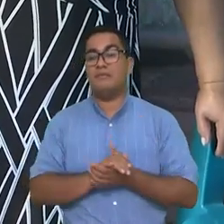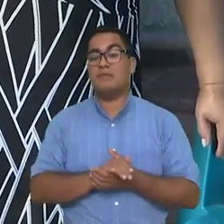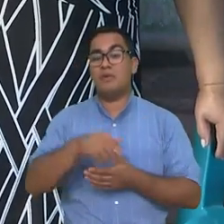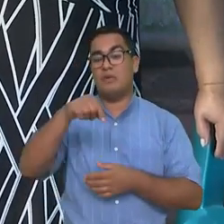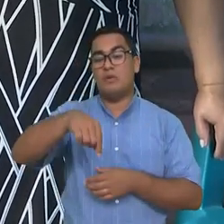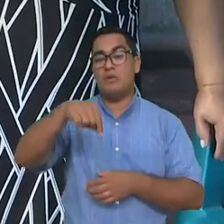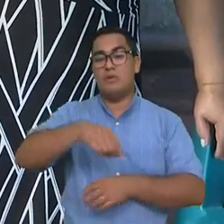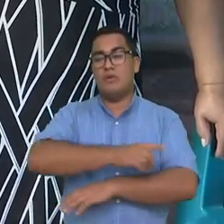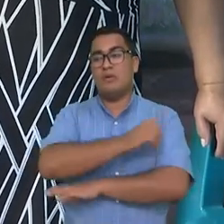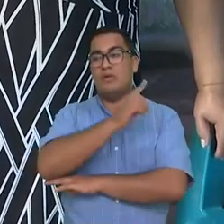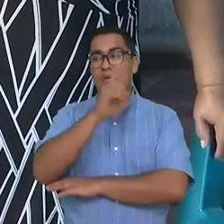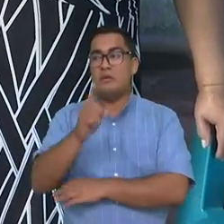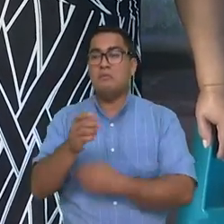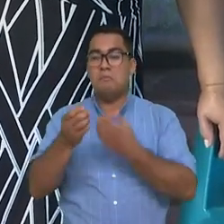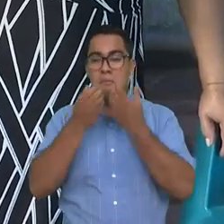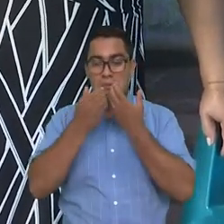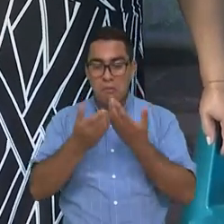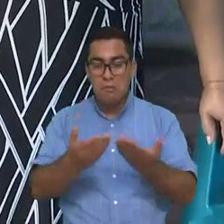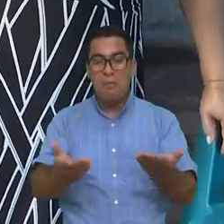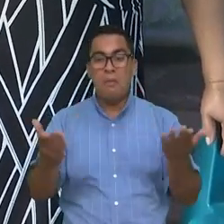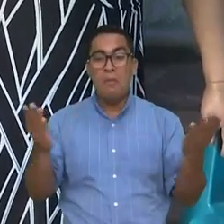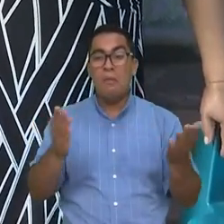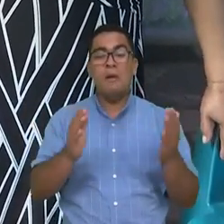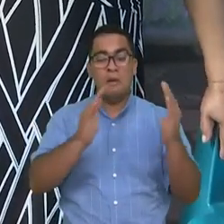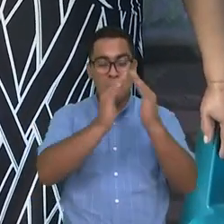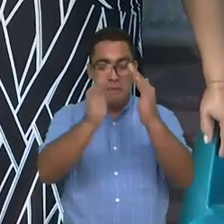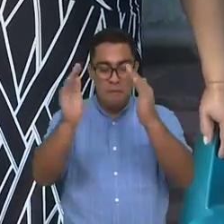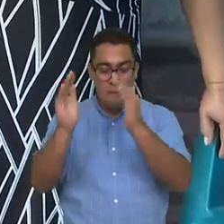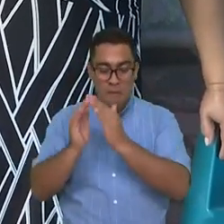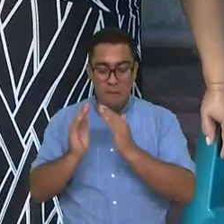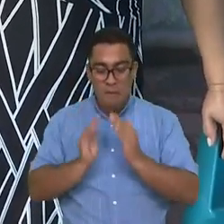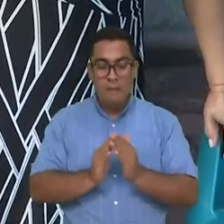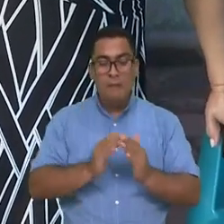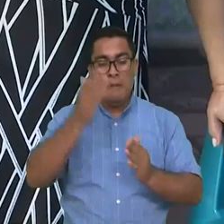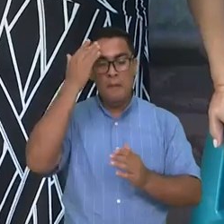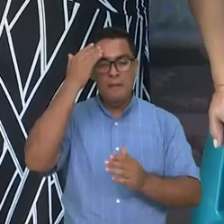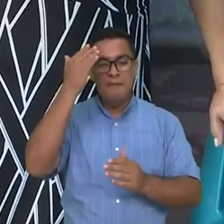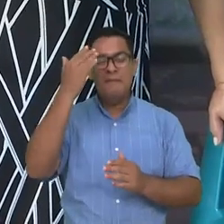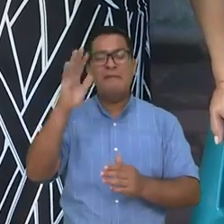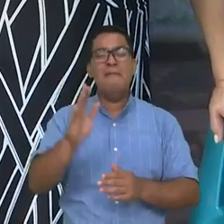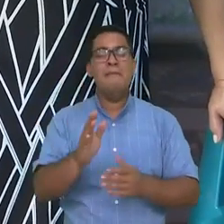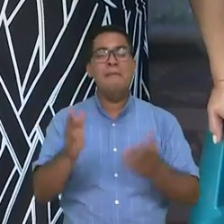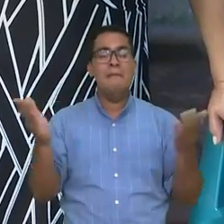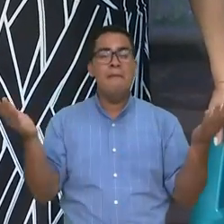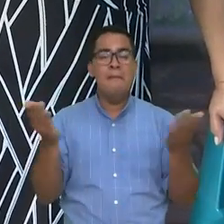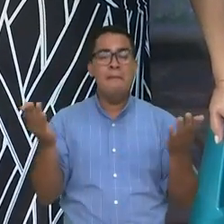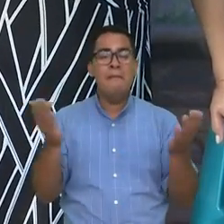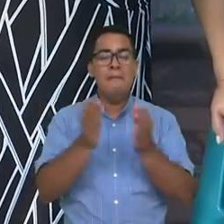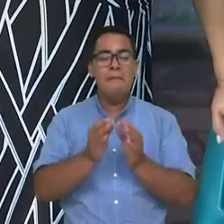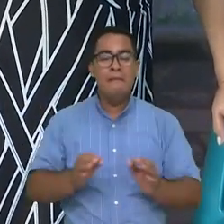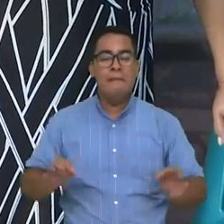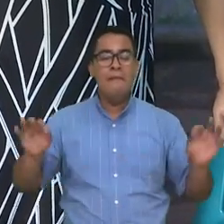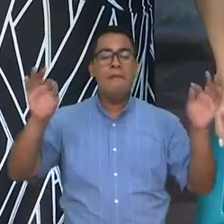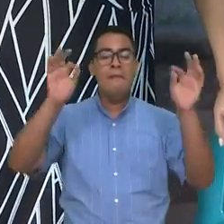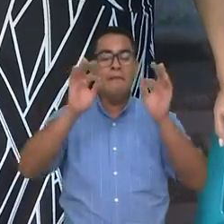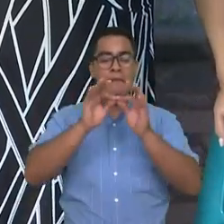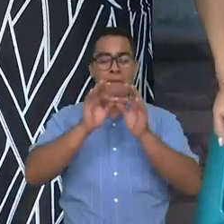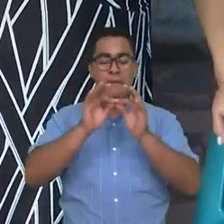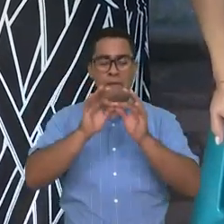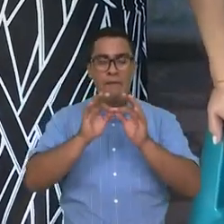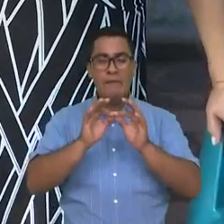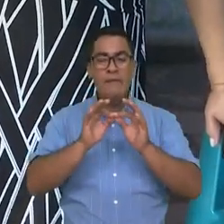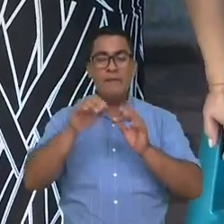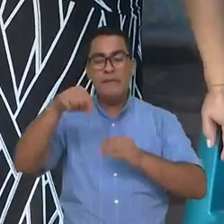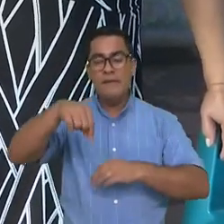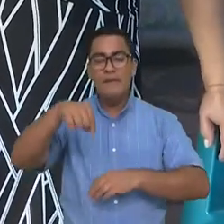estamos informándoles casa a casa a ustedes para que tengan el conocimiento de que solo hay